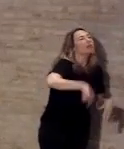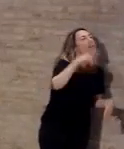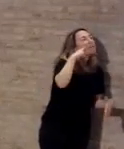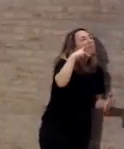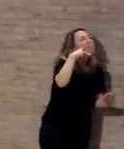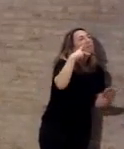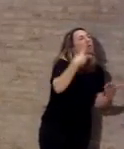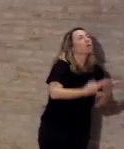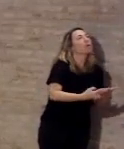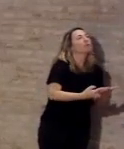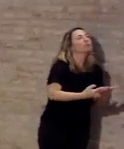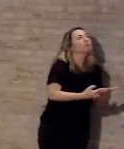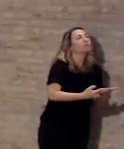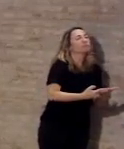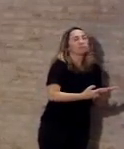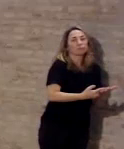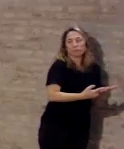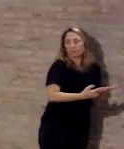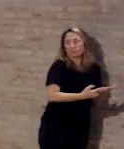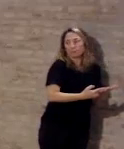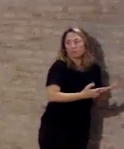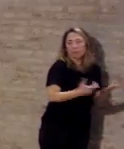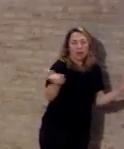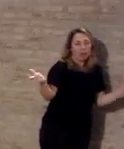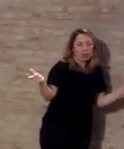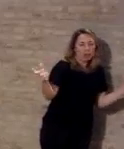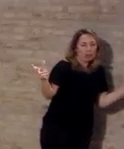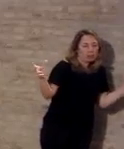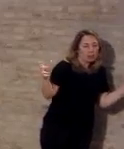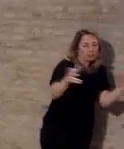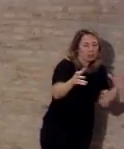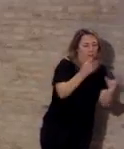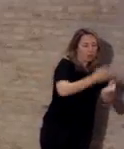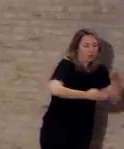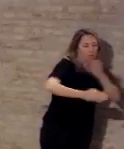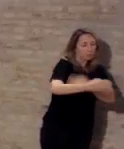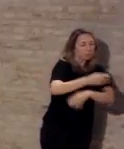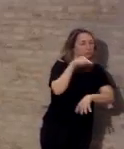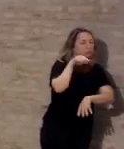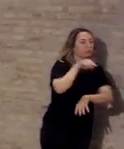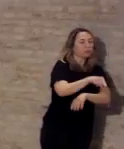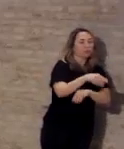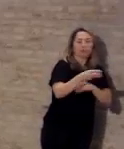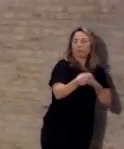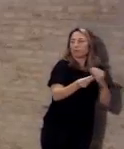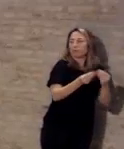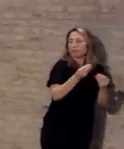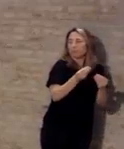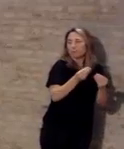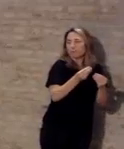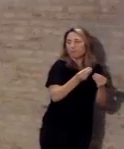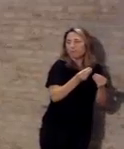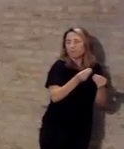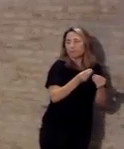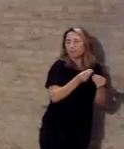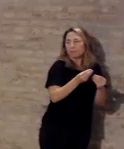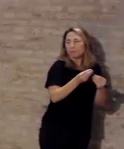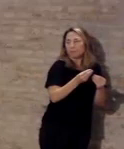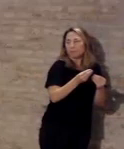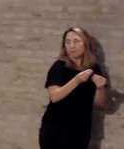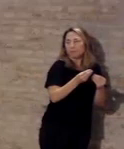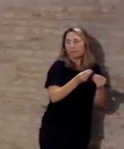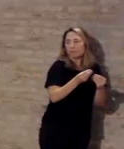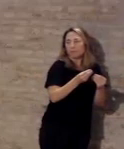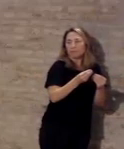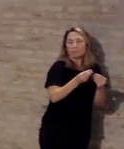reconocer que dentro del colectivo de personas con discapacidad siempre